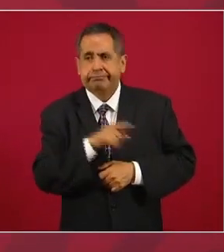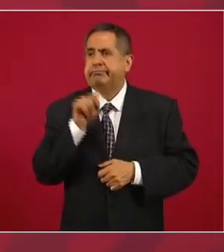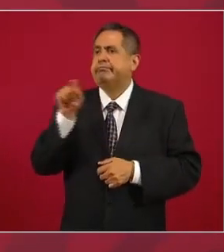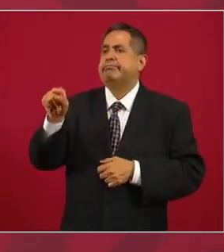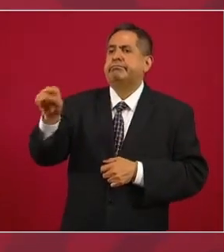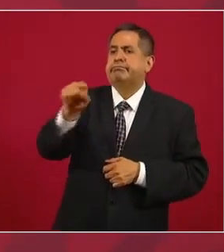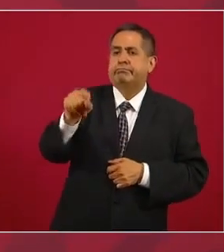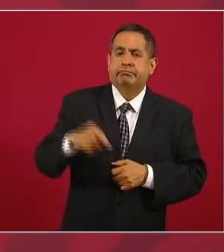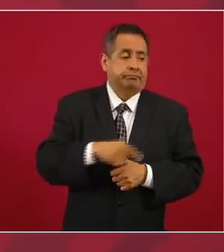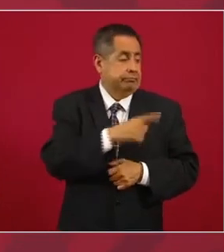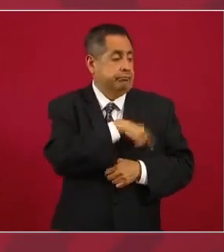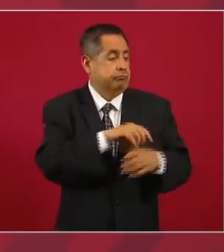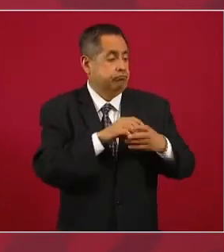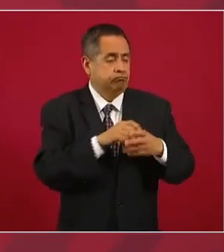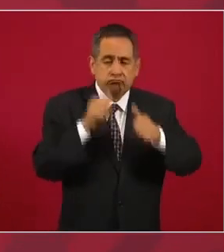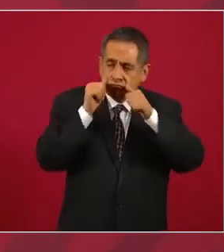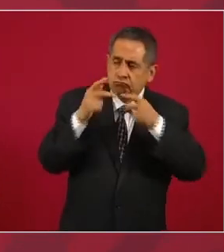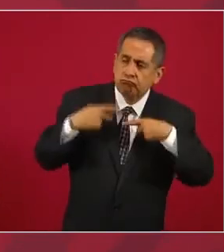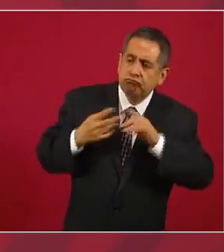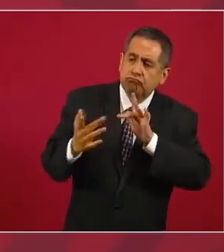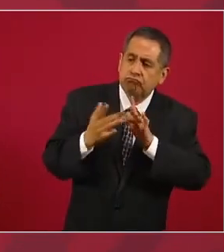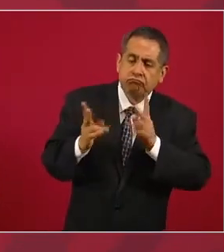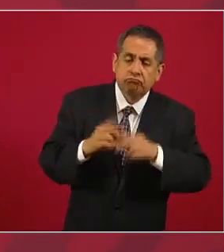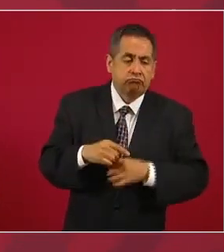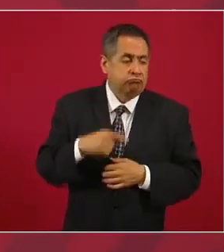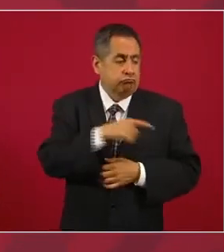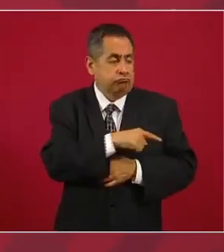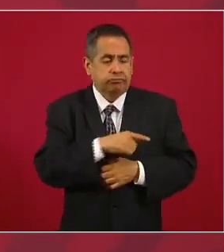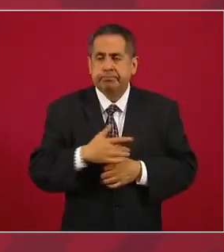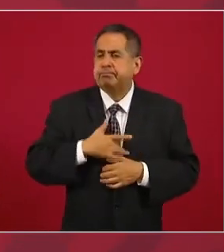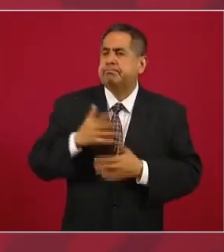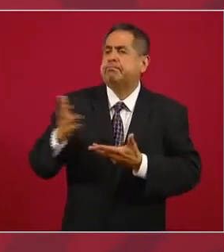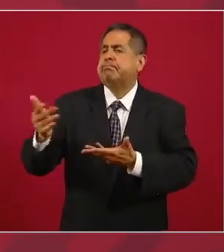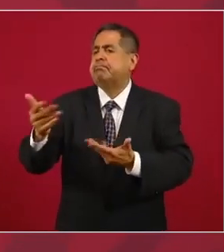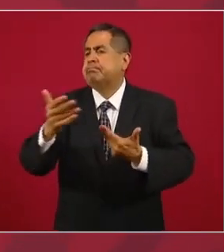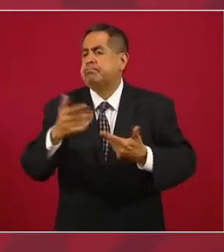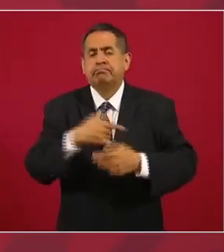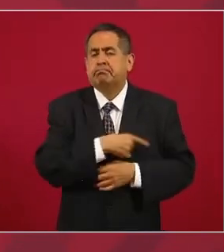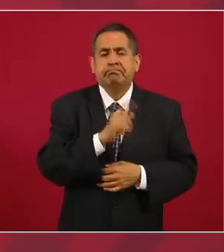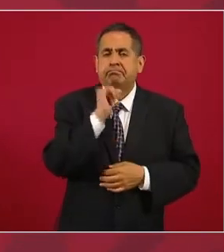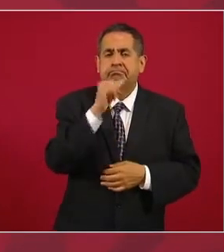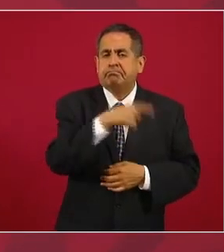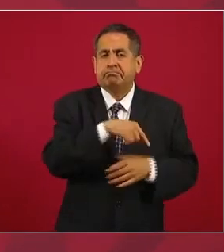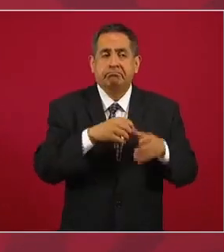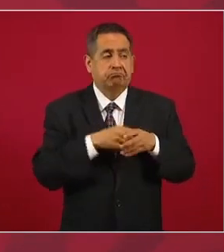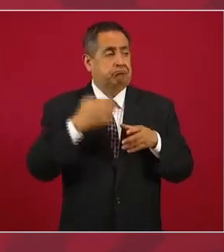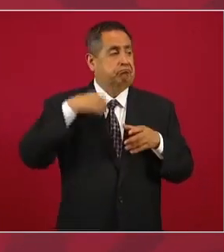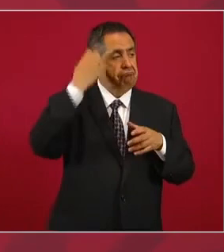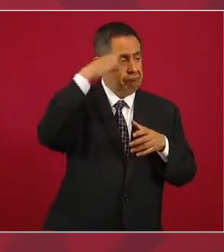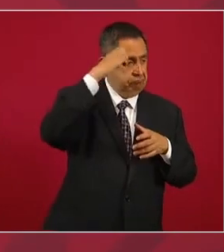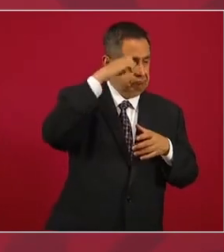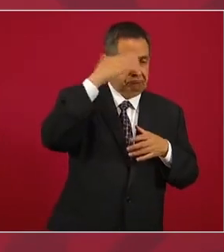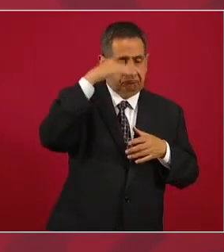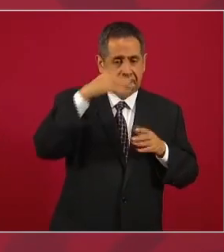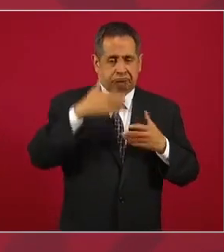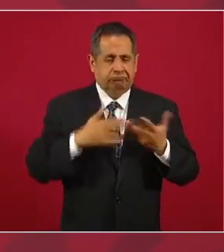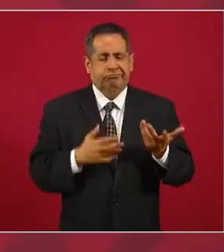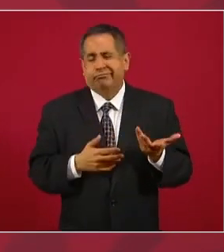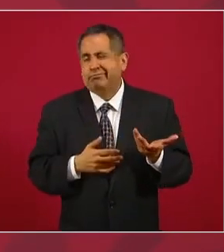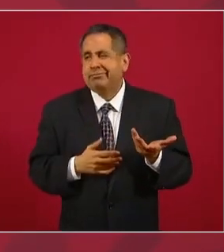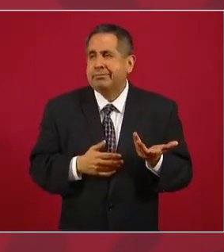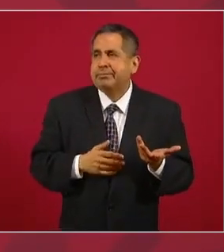no escuchan mucho al pueblo, no recogen los sentimientos de la gente, son como